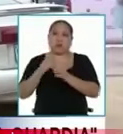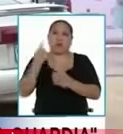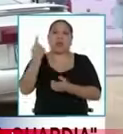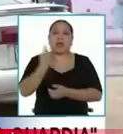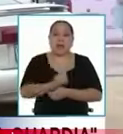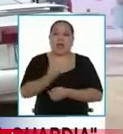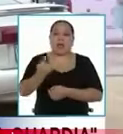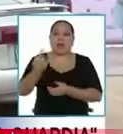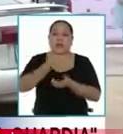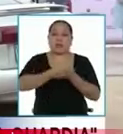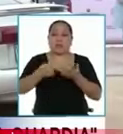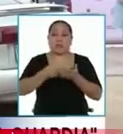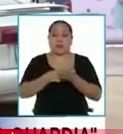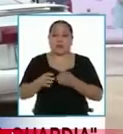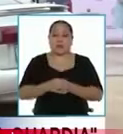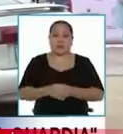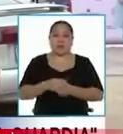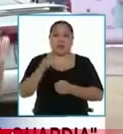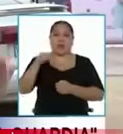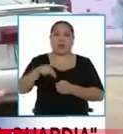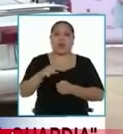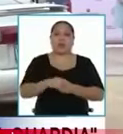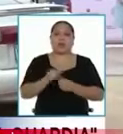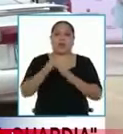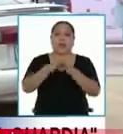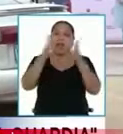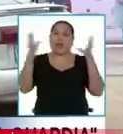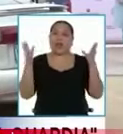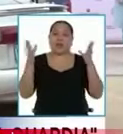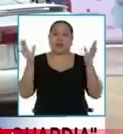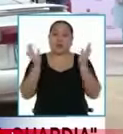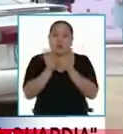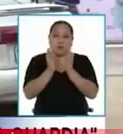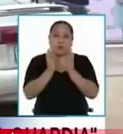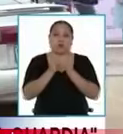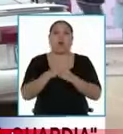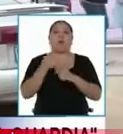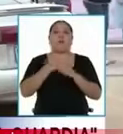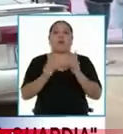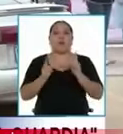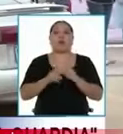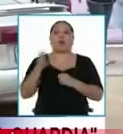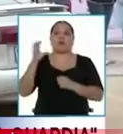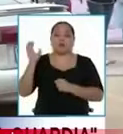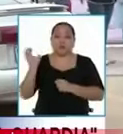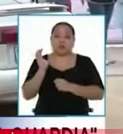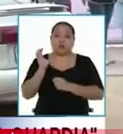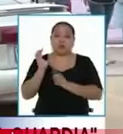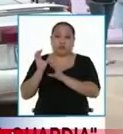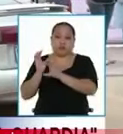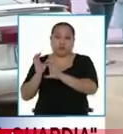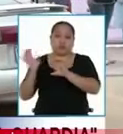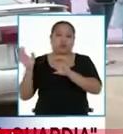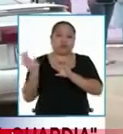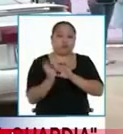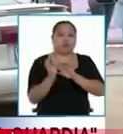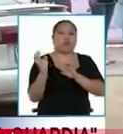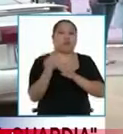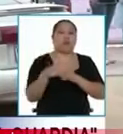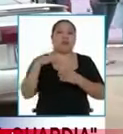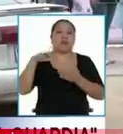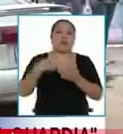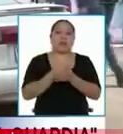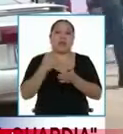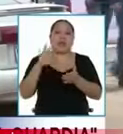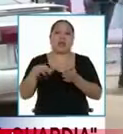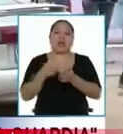semanales y en volúmenes en este momento no tan grandes, pero cada vez los volúmenes de llegada de las dosis